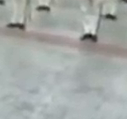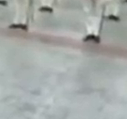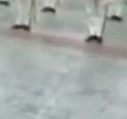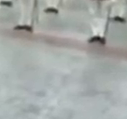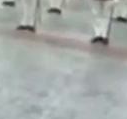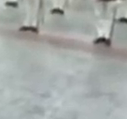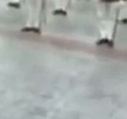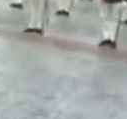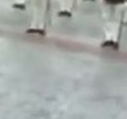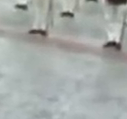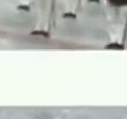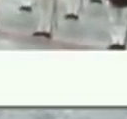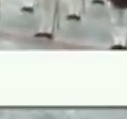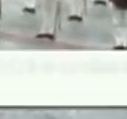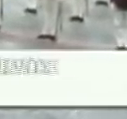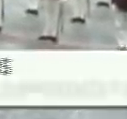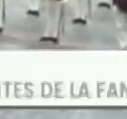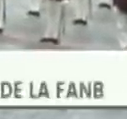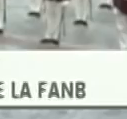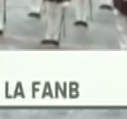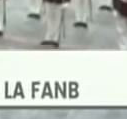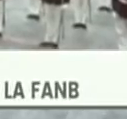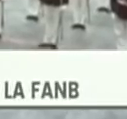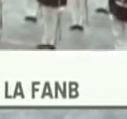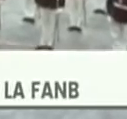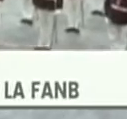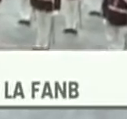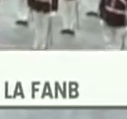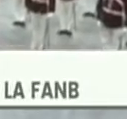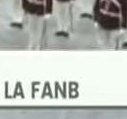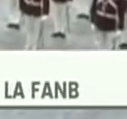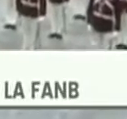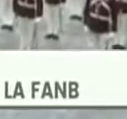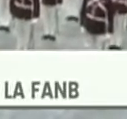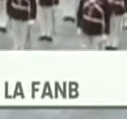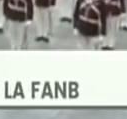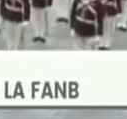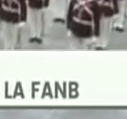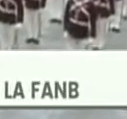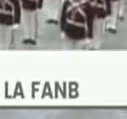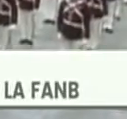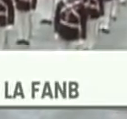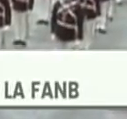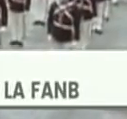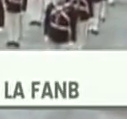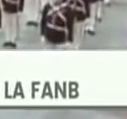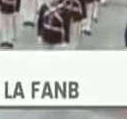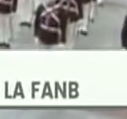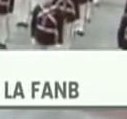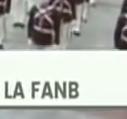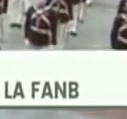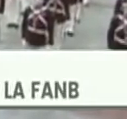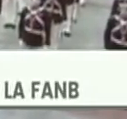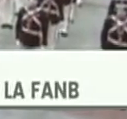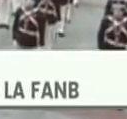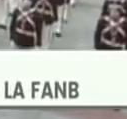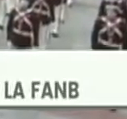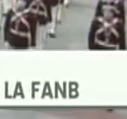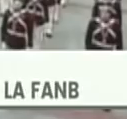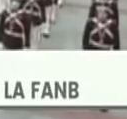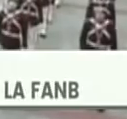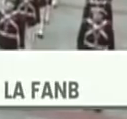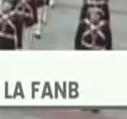maduro moros presidente constitucional de la república bolivariana de venezuela